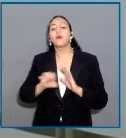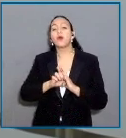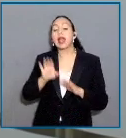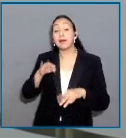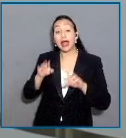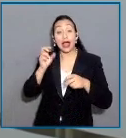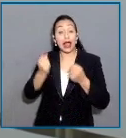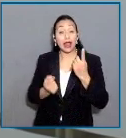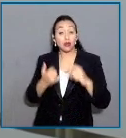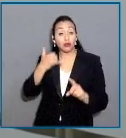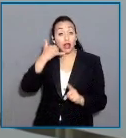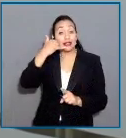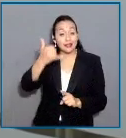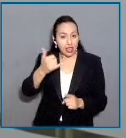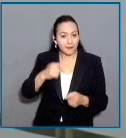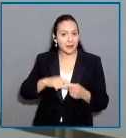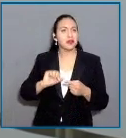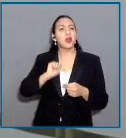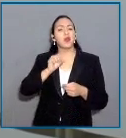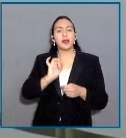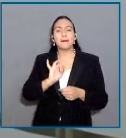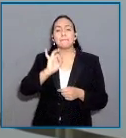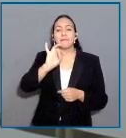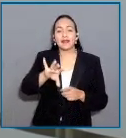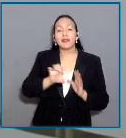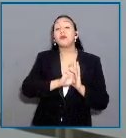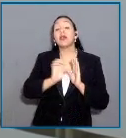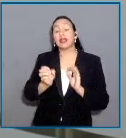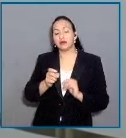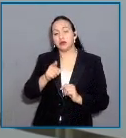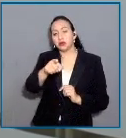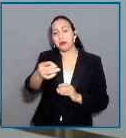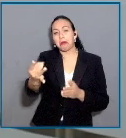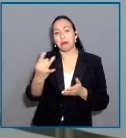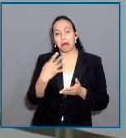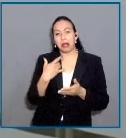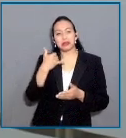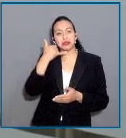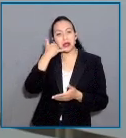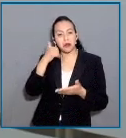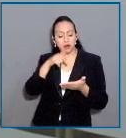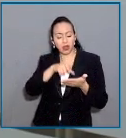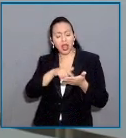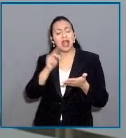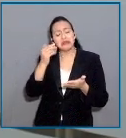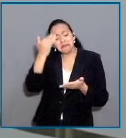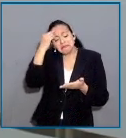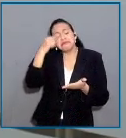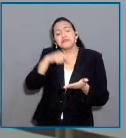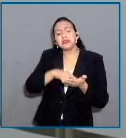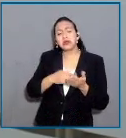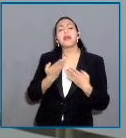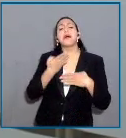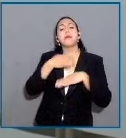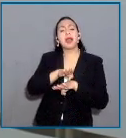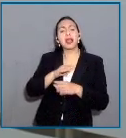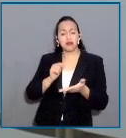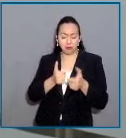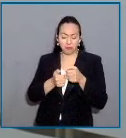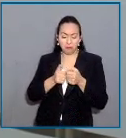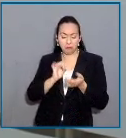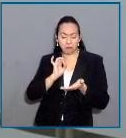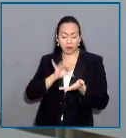SMS realmente es el banco, ¿no? Realmente que cuando se contacta y que el teléfono tiene